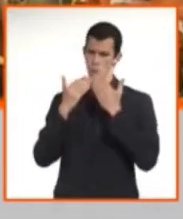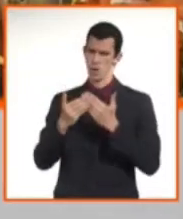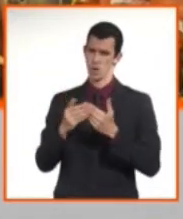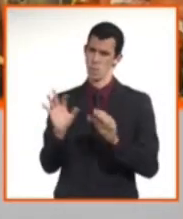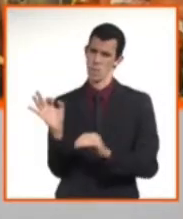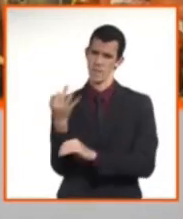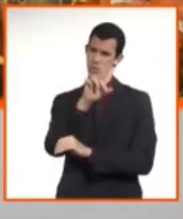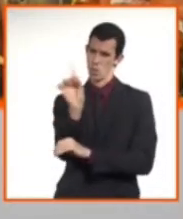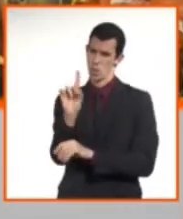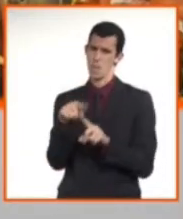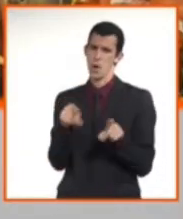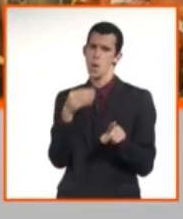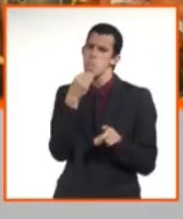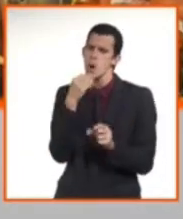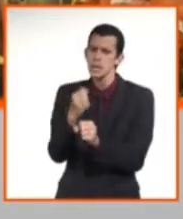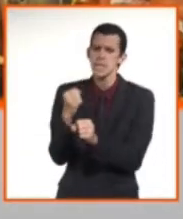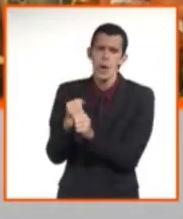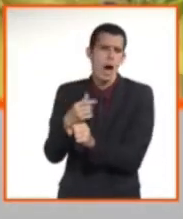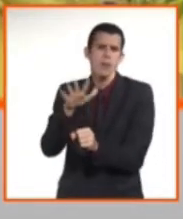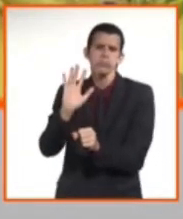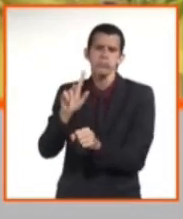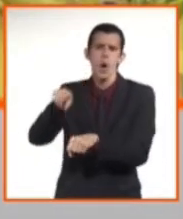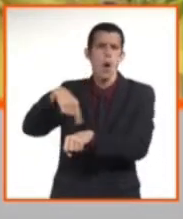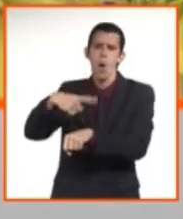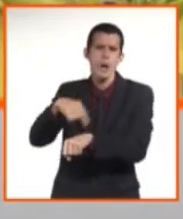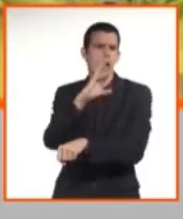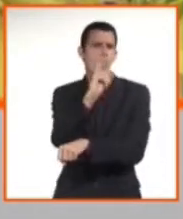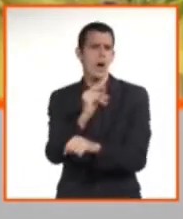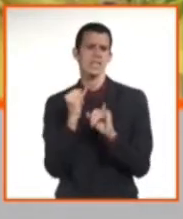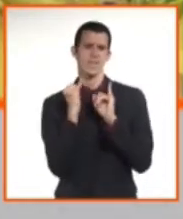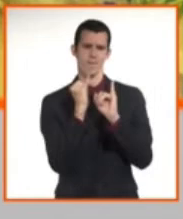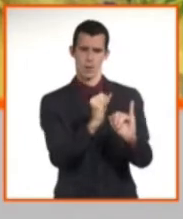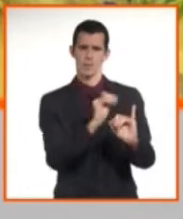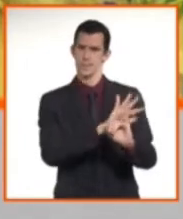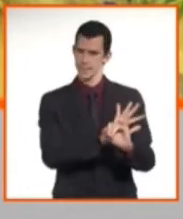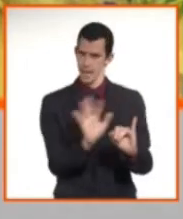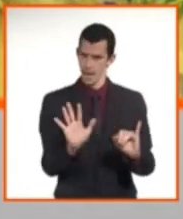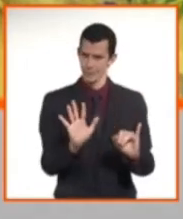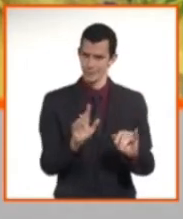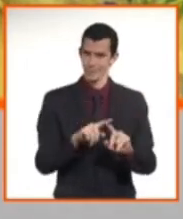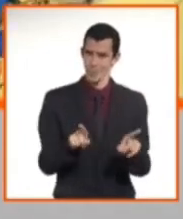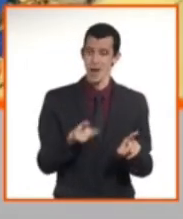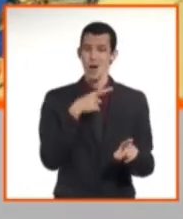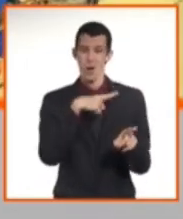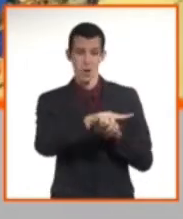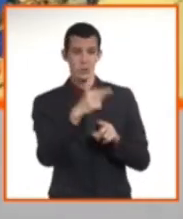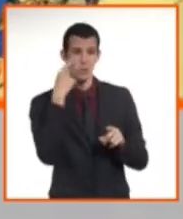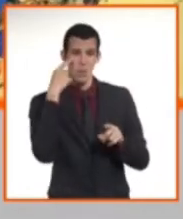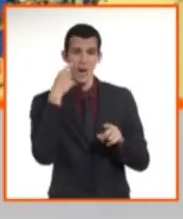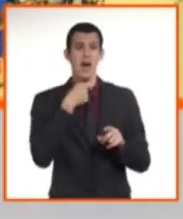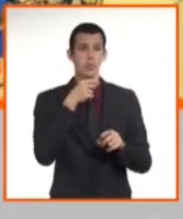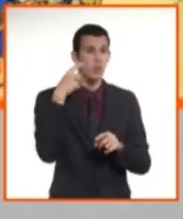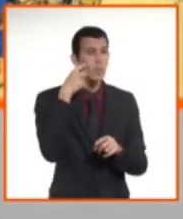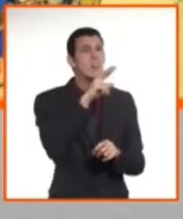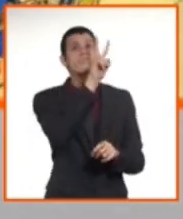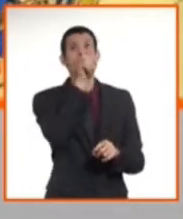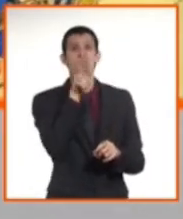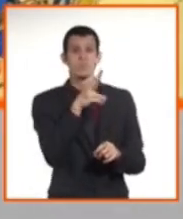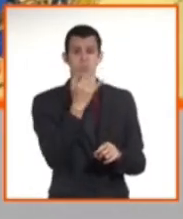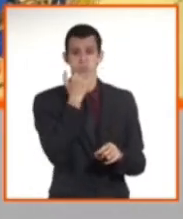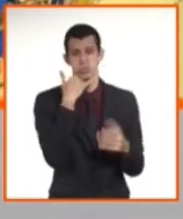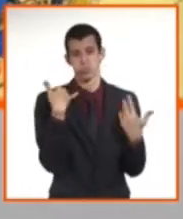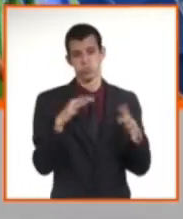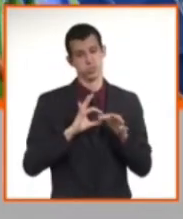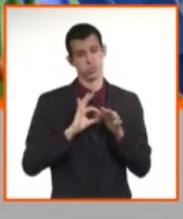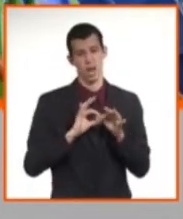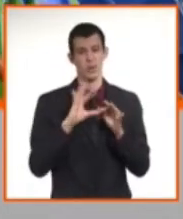un riguroso seguimiento de sus parámetros para evitar que estos grupos que ya están en su curva de falla más peligrosa tengan fallas catastróficas